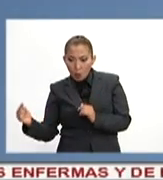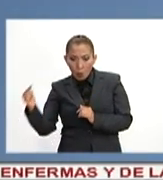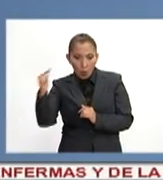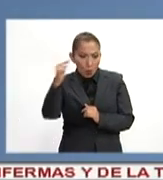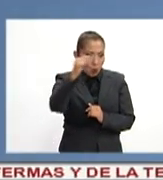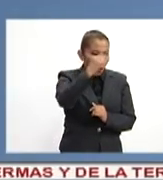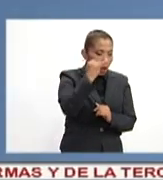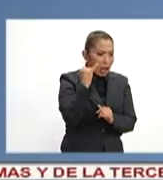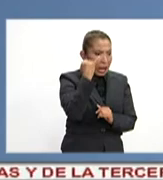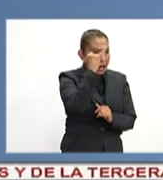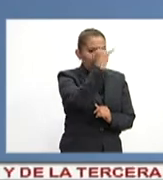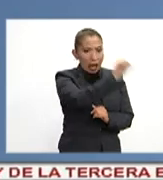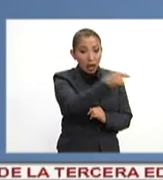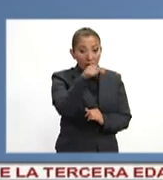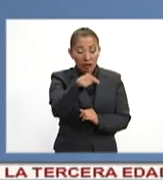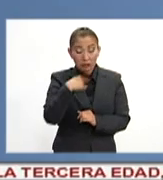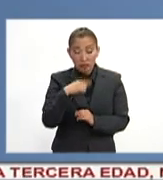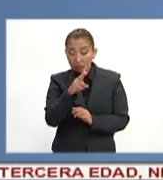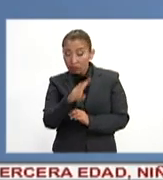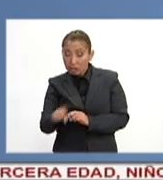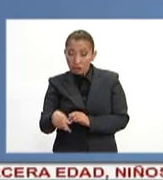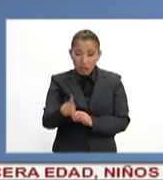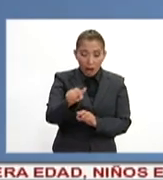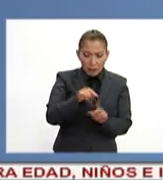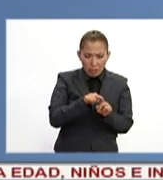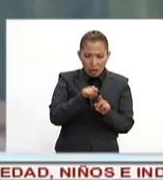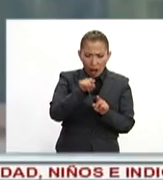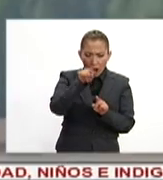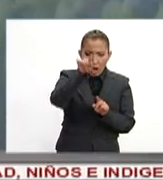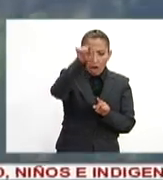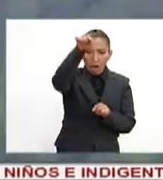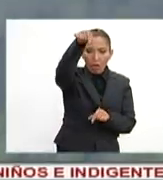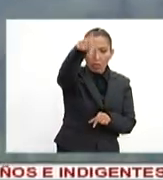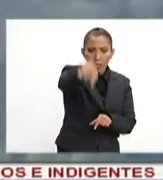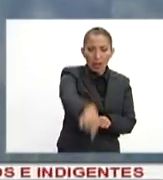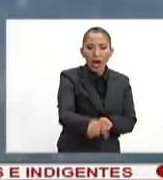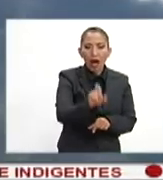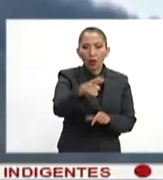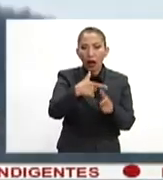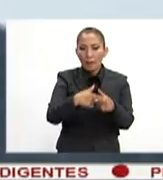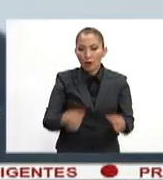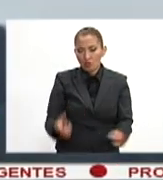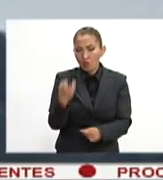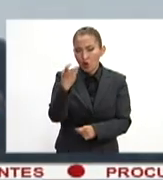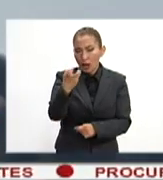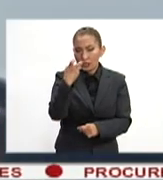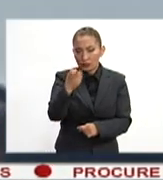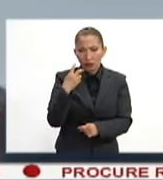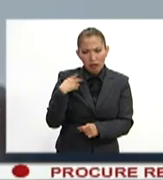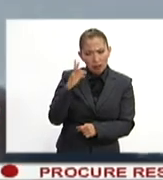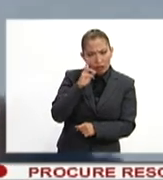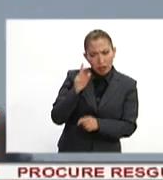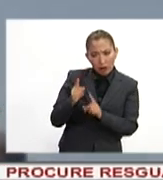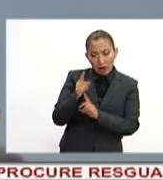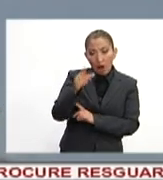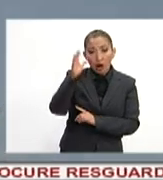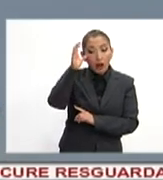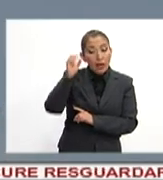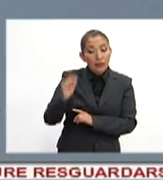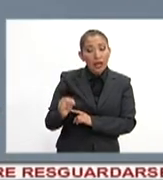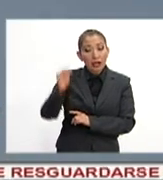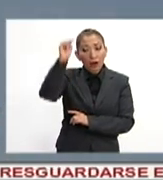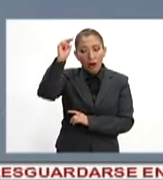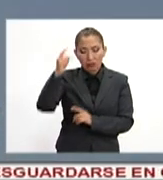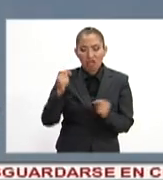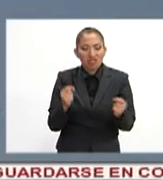que los proyectiles recorrieron unos 200 kilómetros antes de caer en aguas del Mar de Japón. Con estos lanzamientos, Corea del Norte